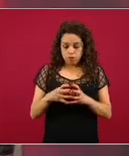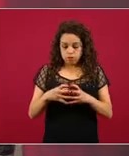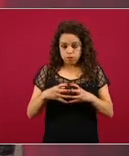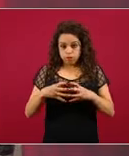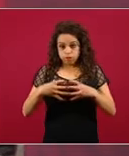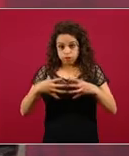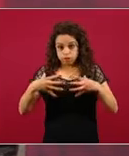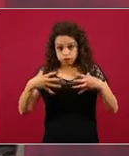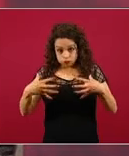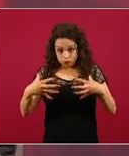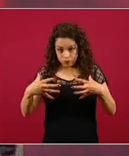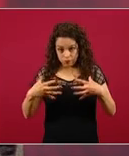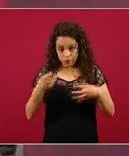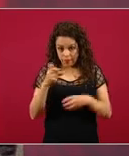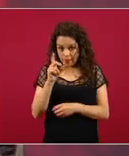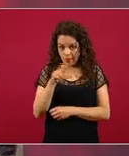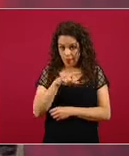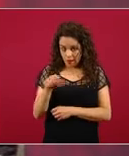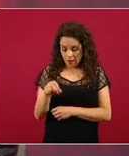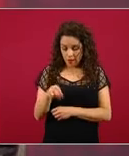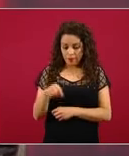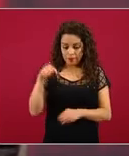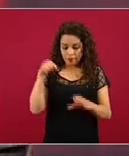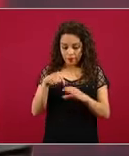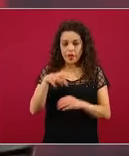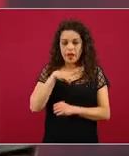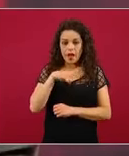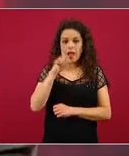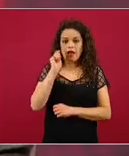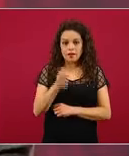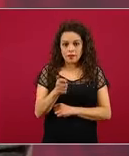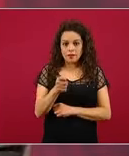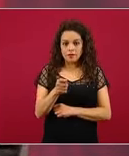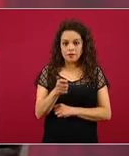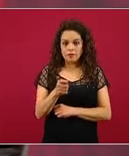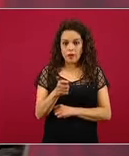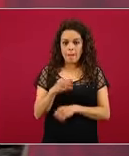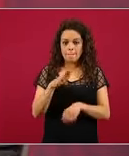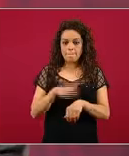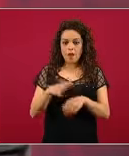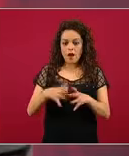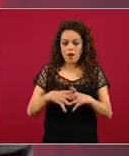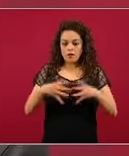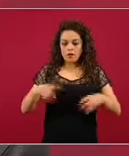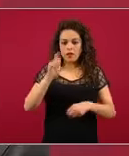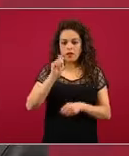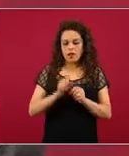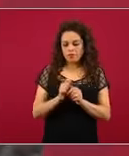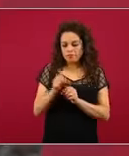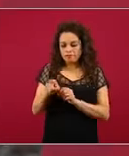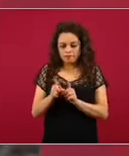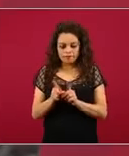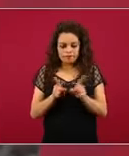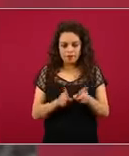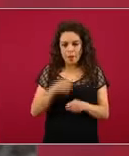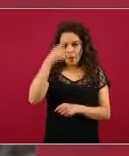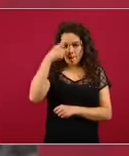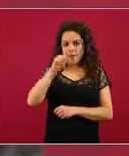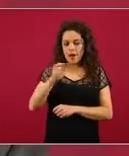de los pulmones, en donde hay aumento de la permeabilidad de los vasos sanguíneos, hay destrucción del tejido,